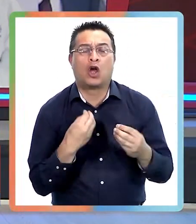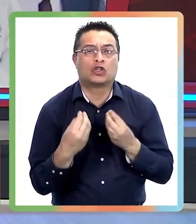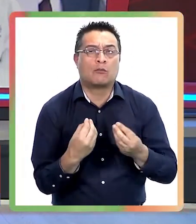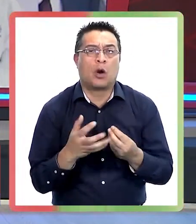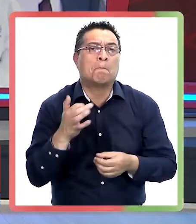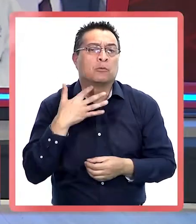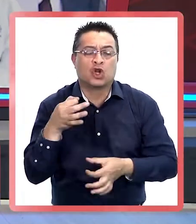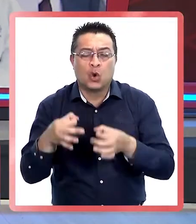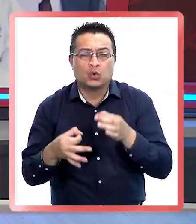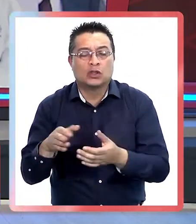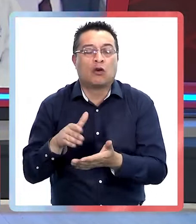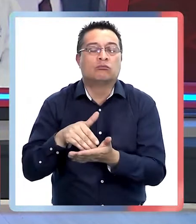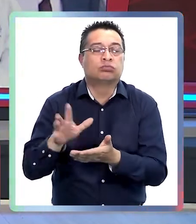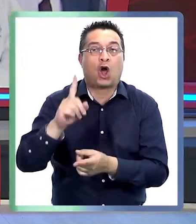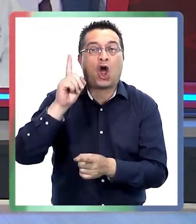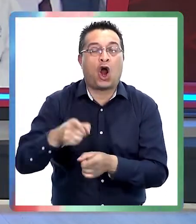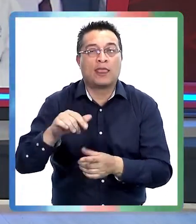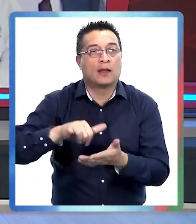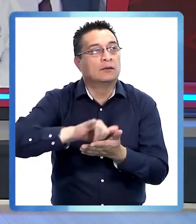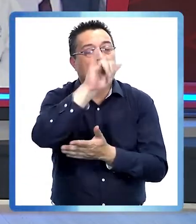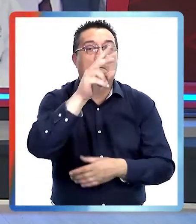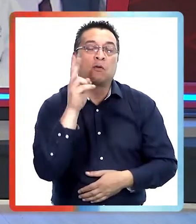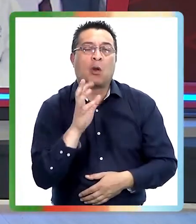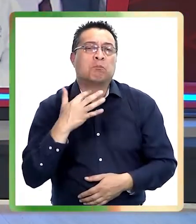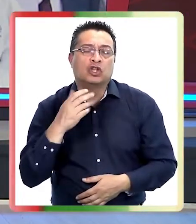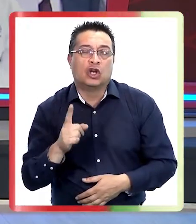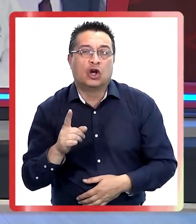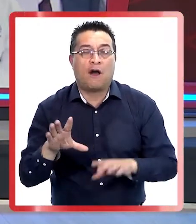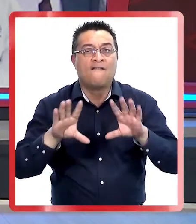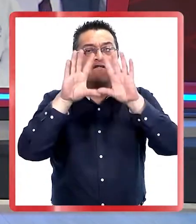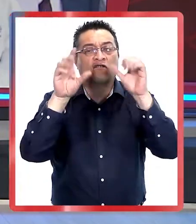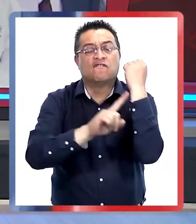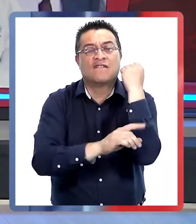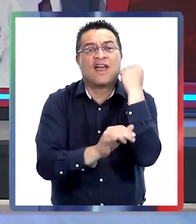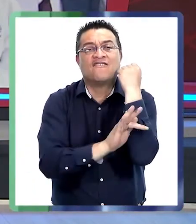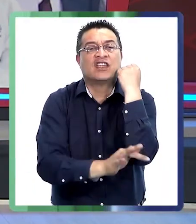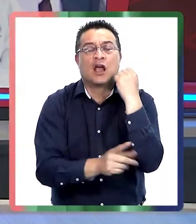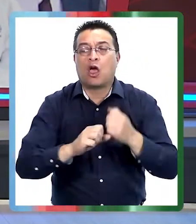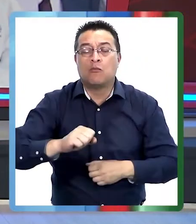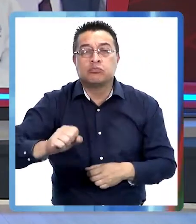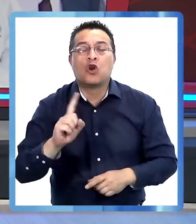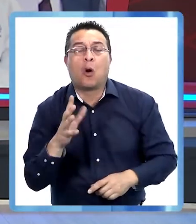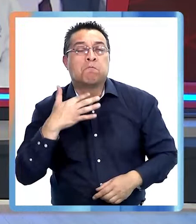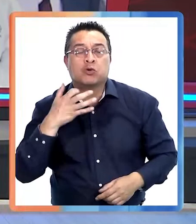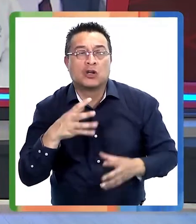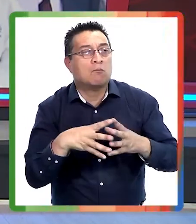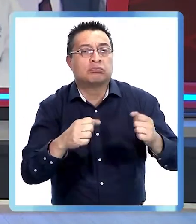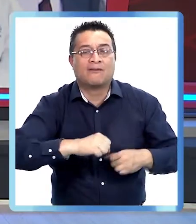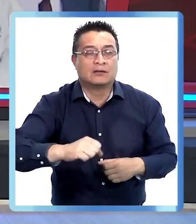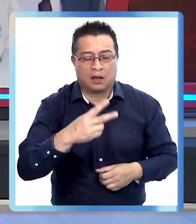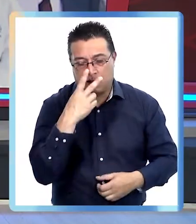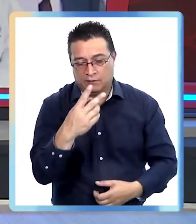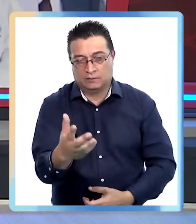país? ¿Por qué la justicia rechazó decretar orden de arraigo? ¿Y por qué los fiscales no insistieron en esta medida para evitar la fuga?